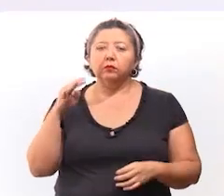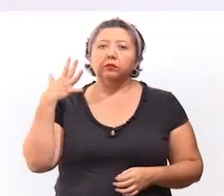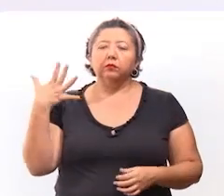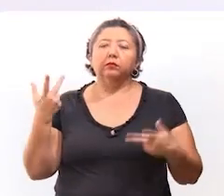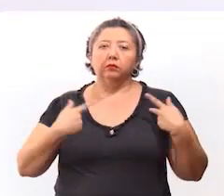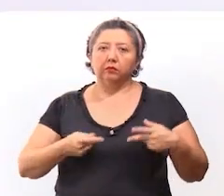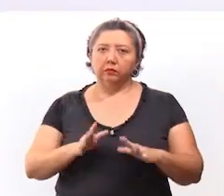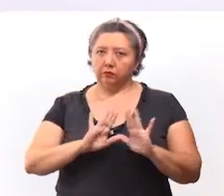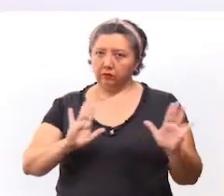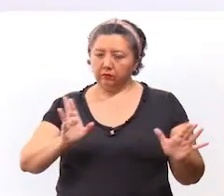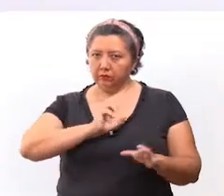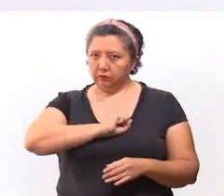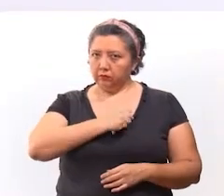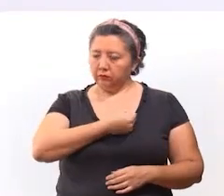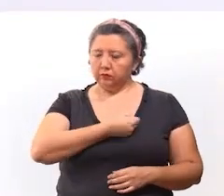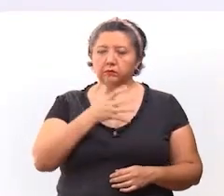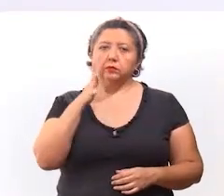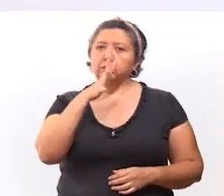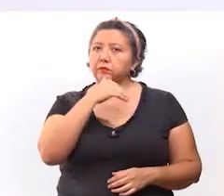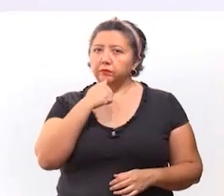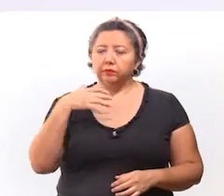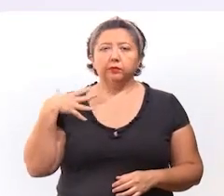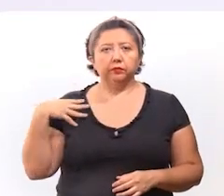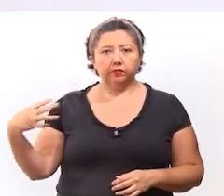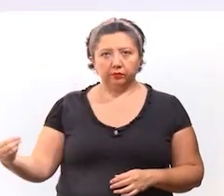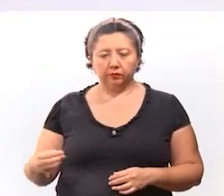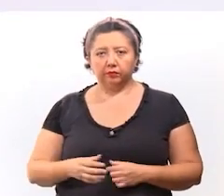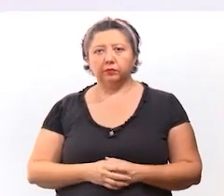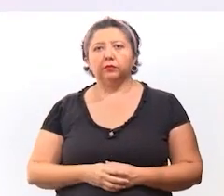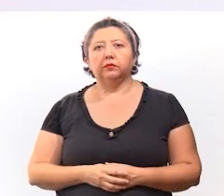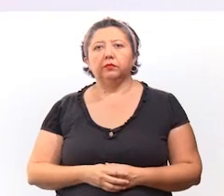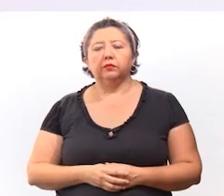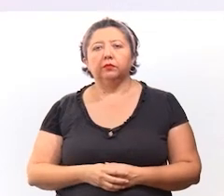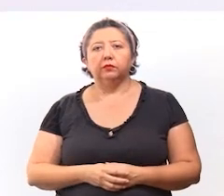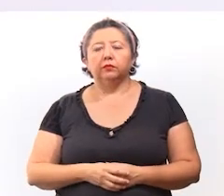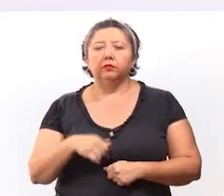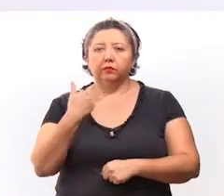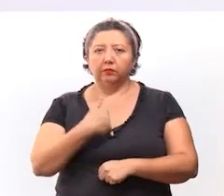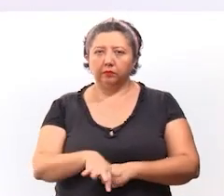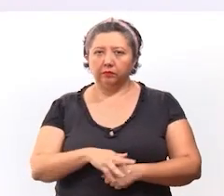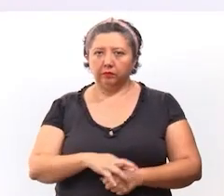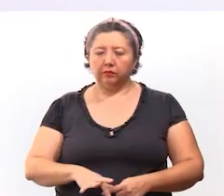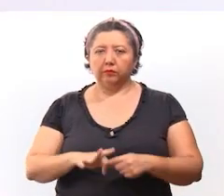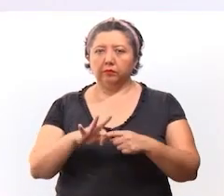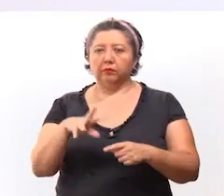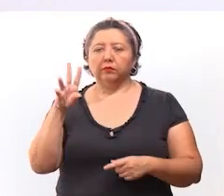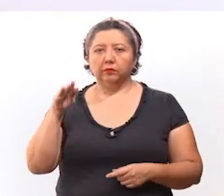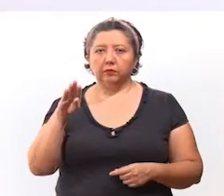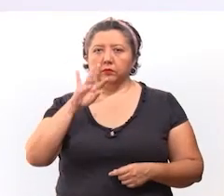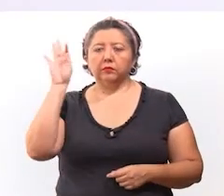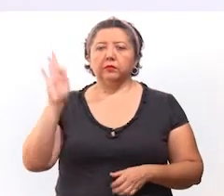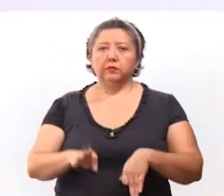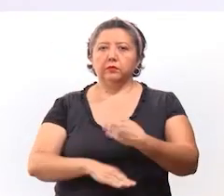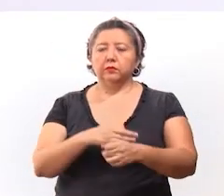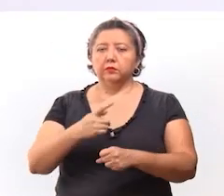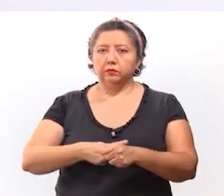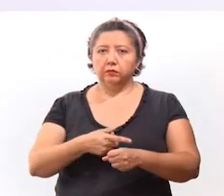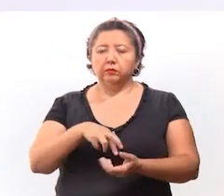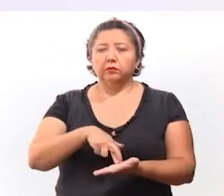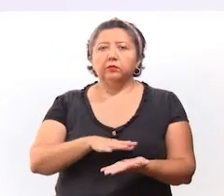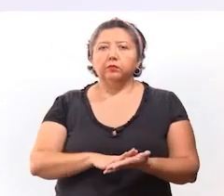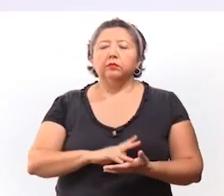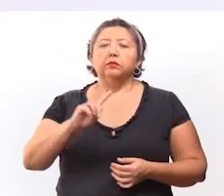69.695 pacientes ya se recuperaron, no presentan síntomas ni pueden contagiar. Esta cifra representa el 90% del total de